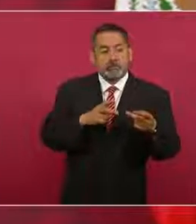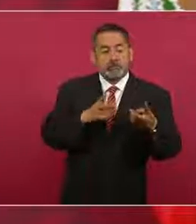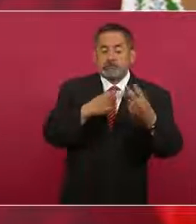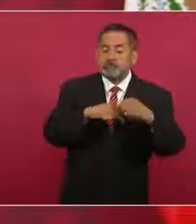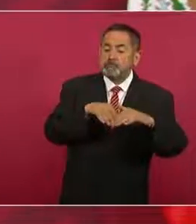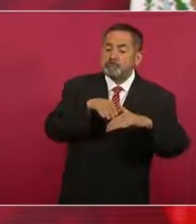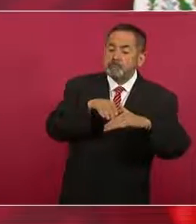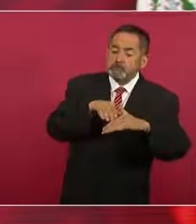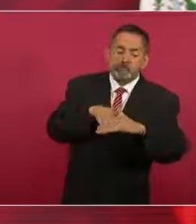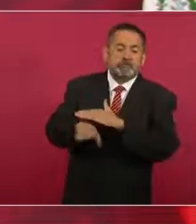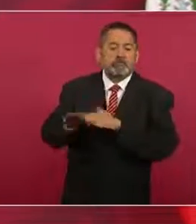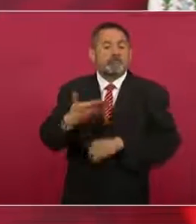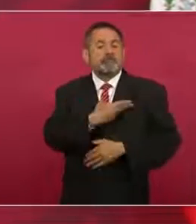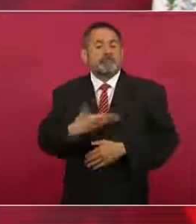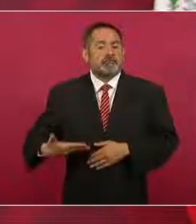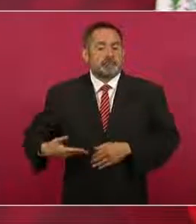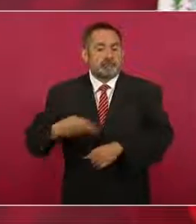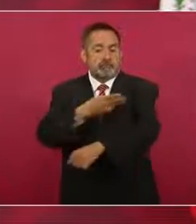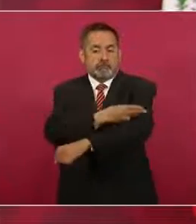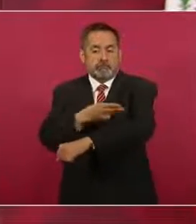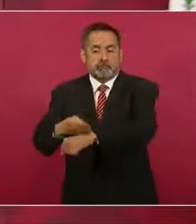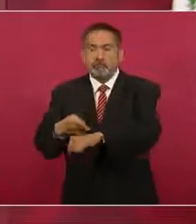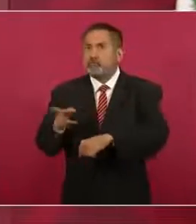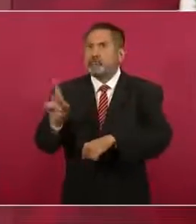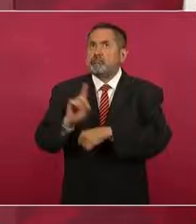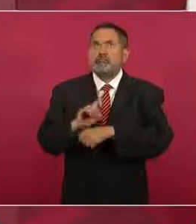Madero en mayo